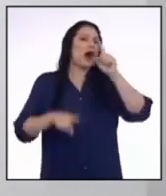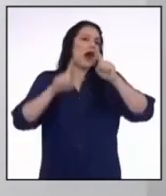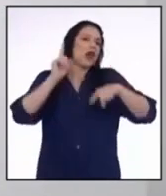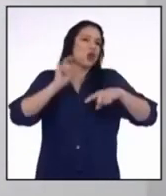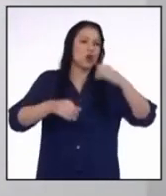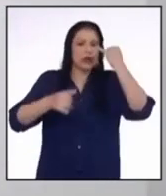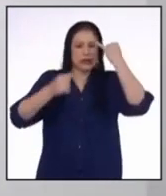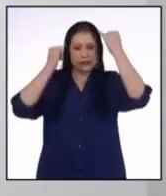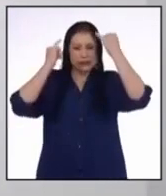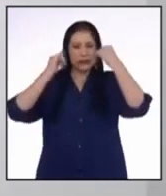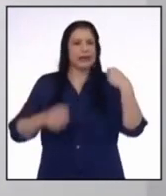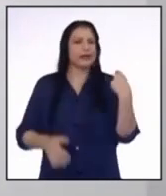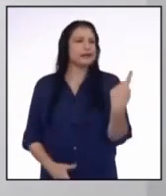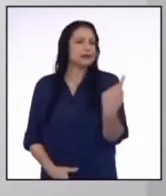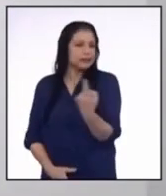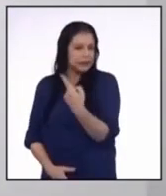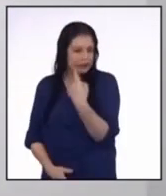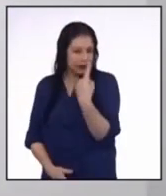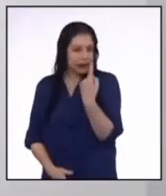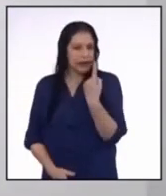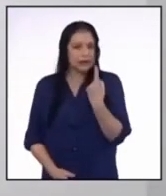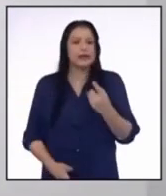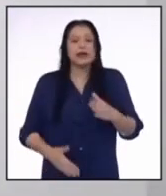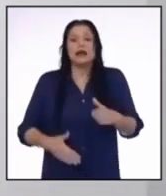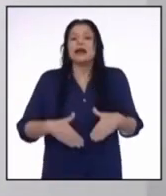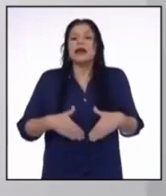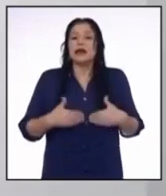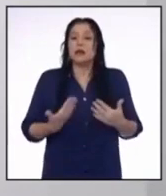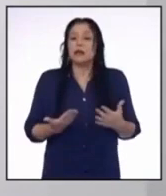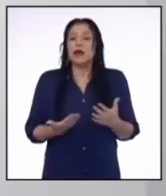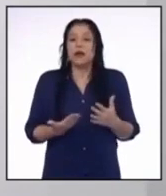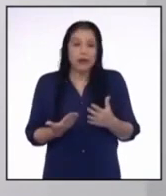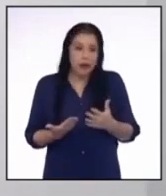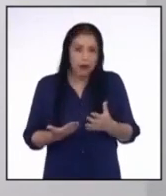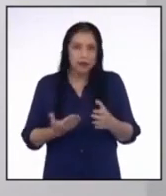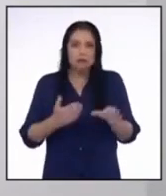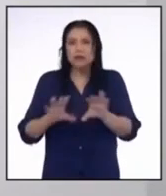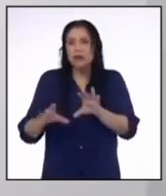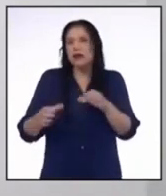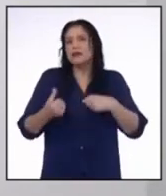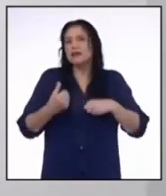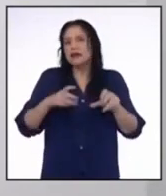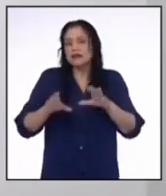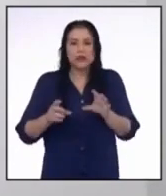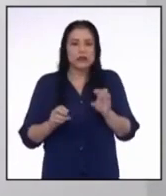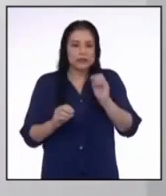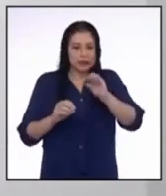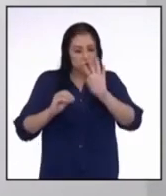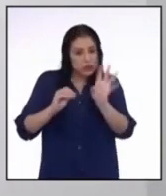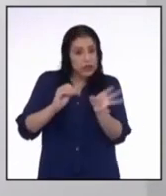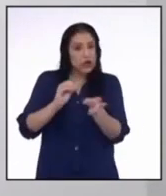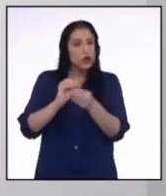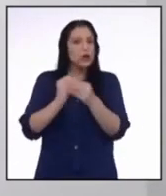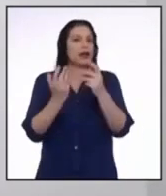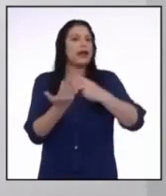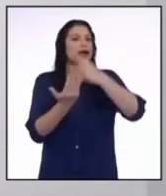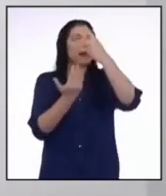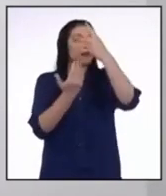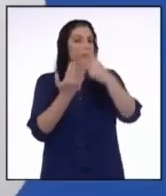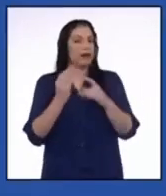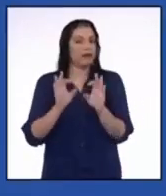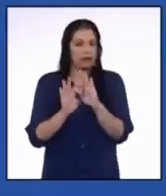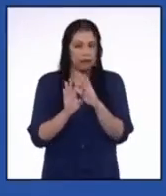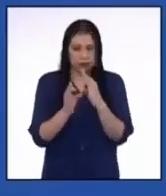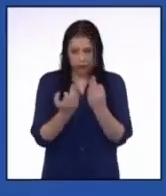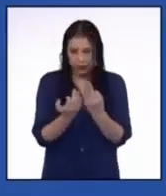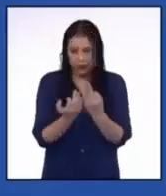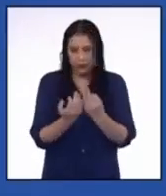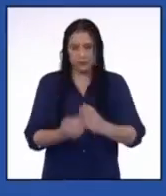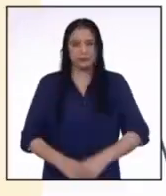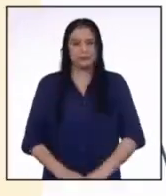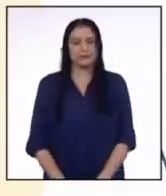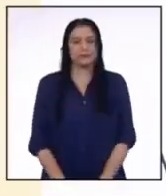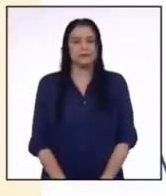algunas ideas generales que podrían ser las acciones que debemos incluir en el plan familiar.